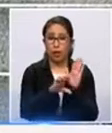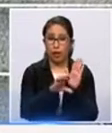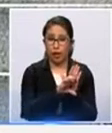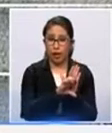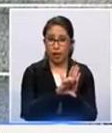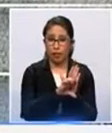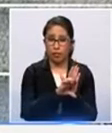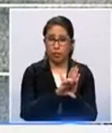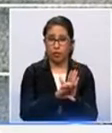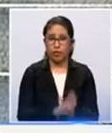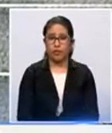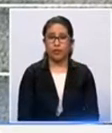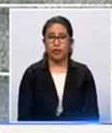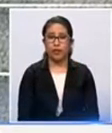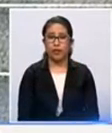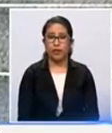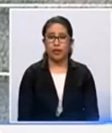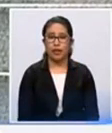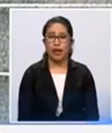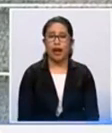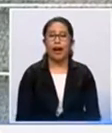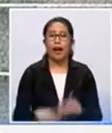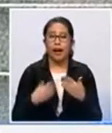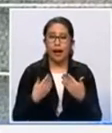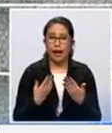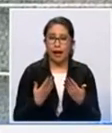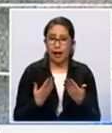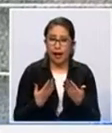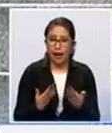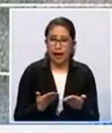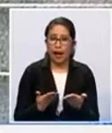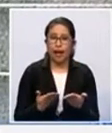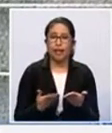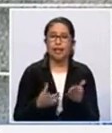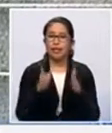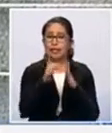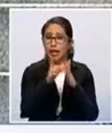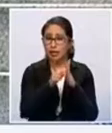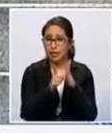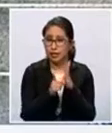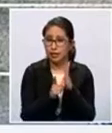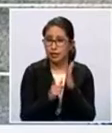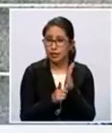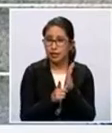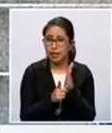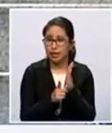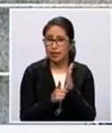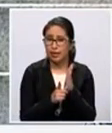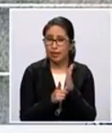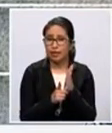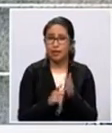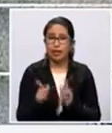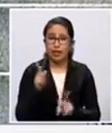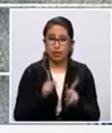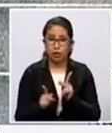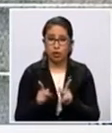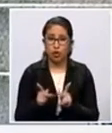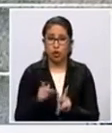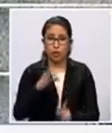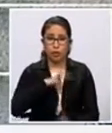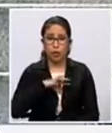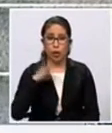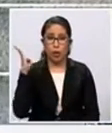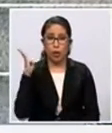tenemos todavía que terminar las bases de datos de lo que son, por ejemplo, el tema de la canasta familiar, el